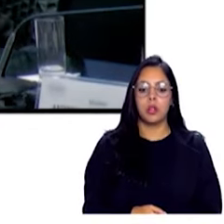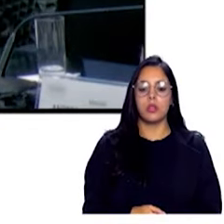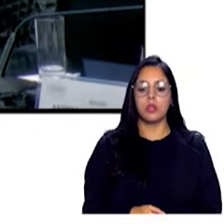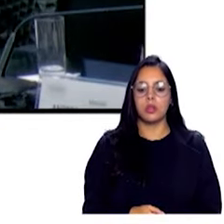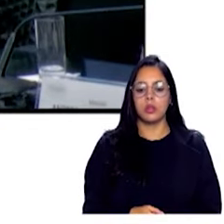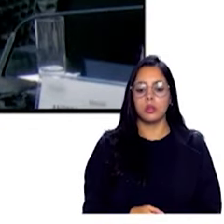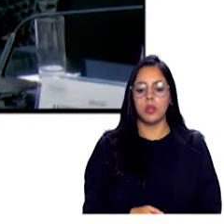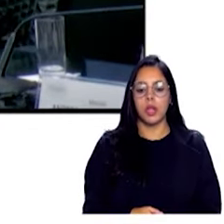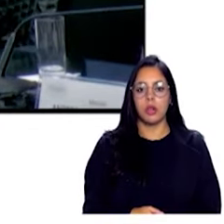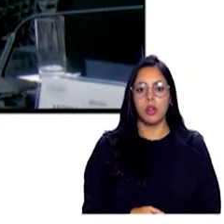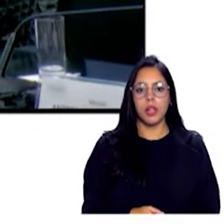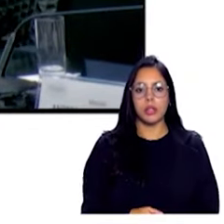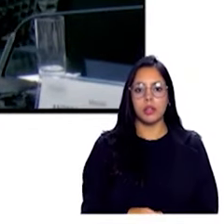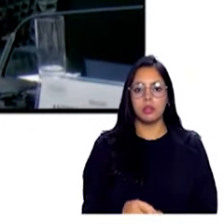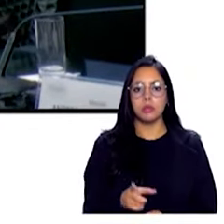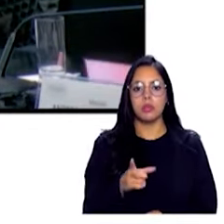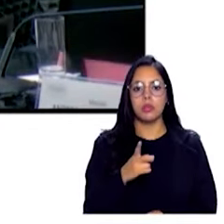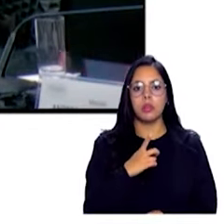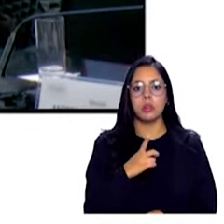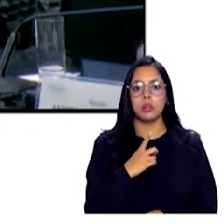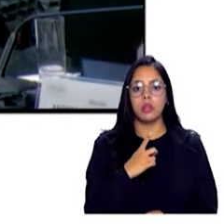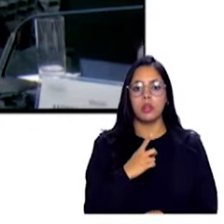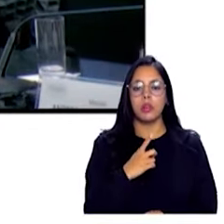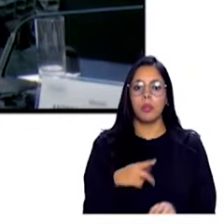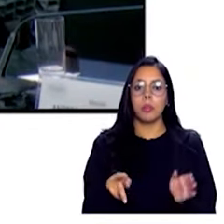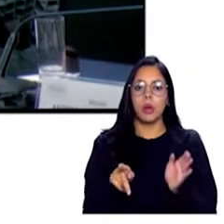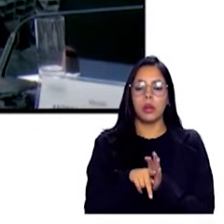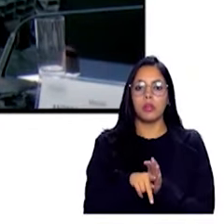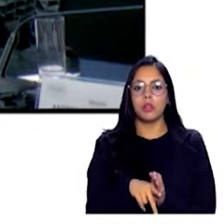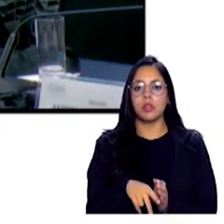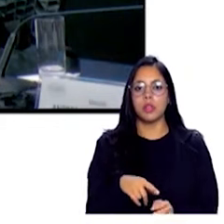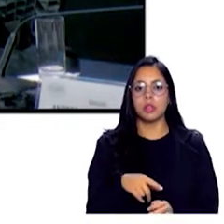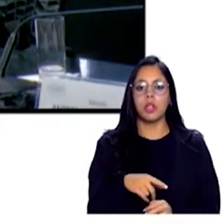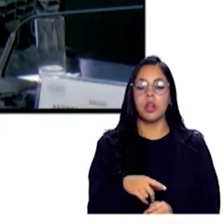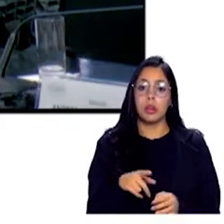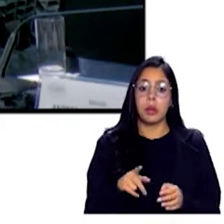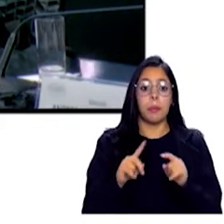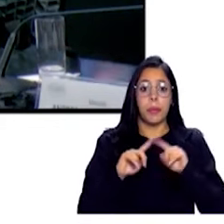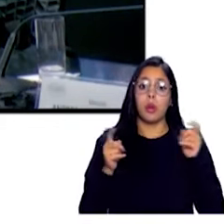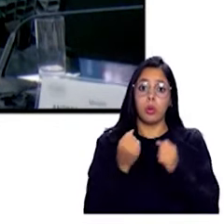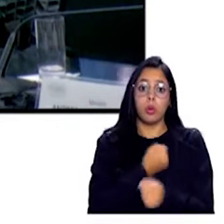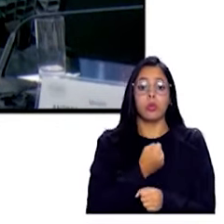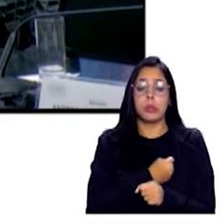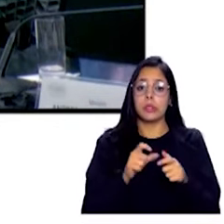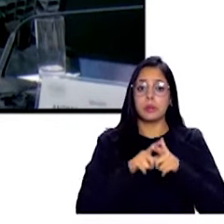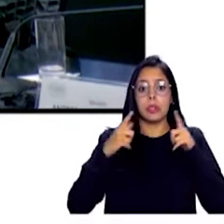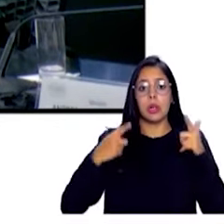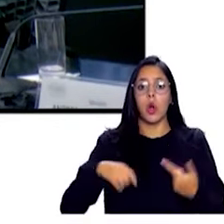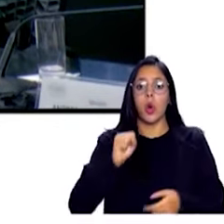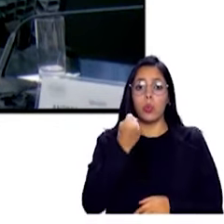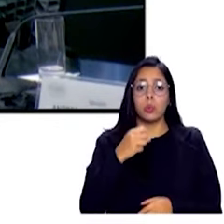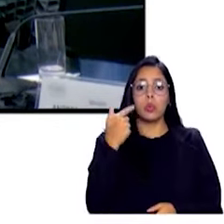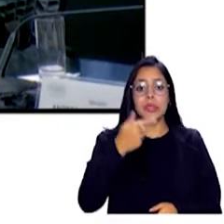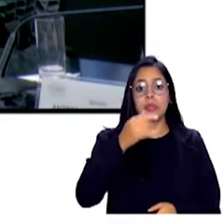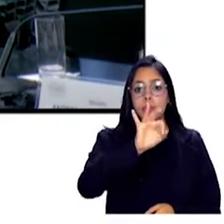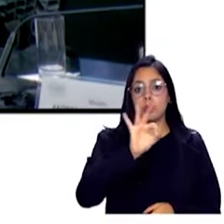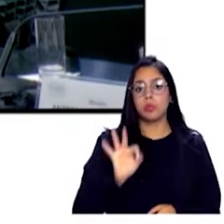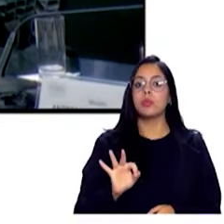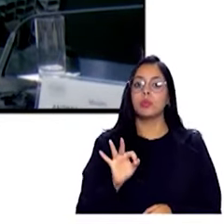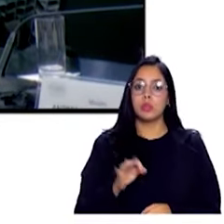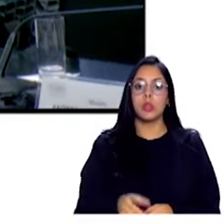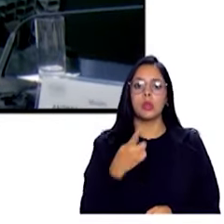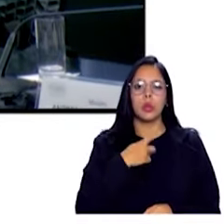es altísimo nosotros 87% nosotros revoc aproximadamente un